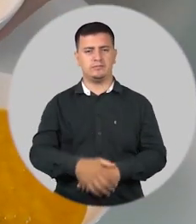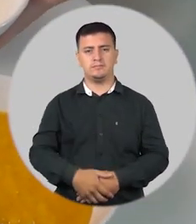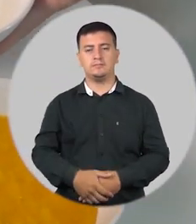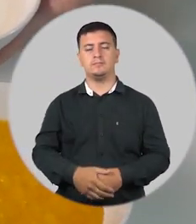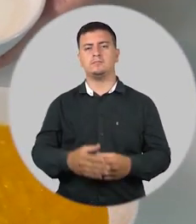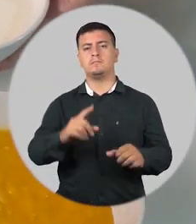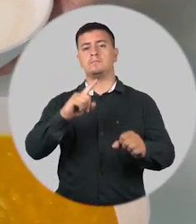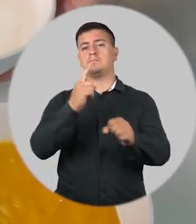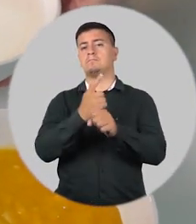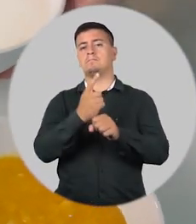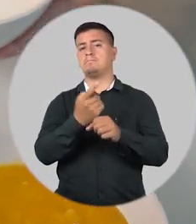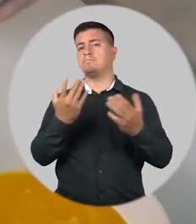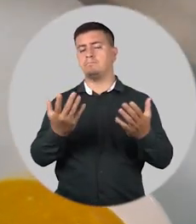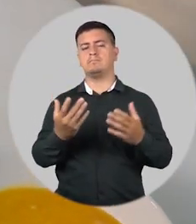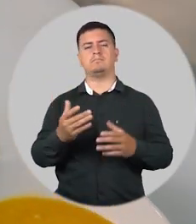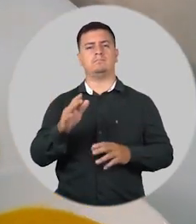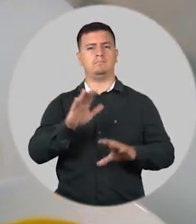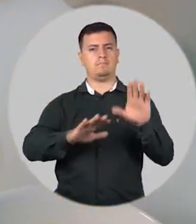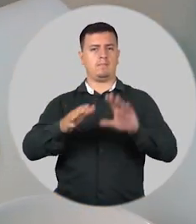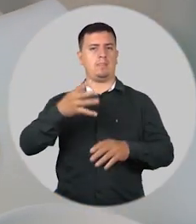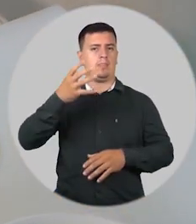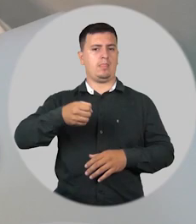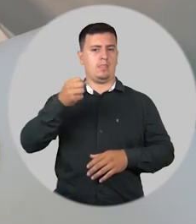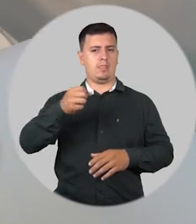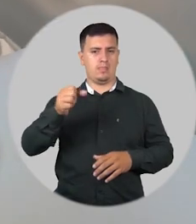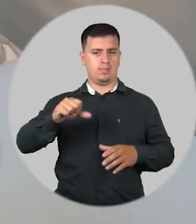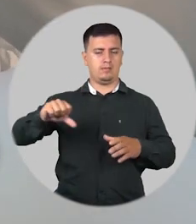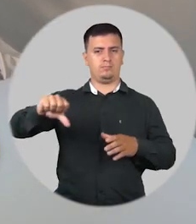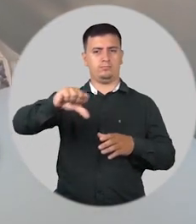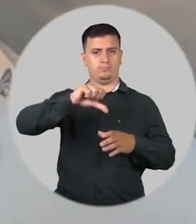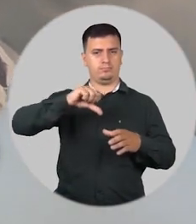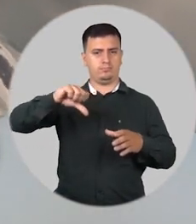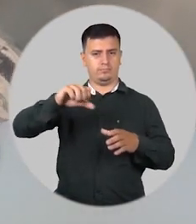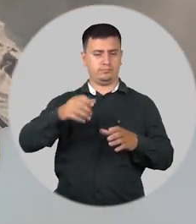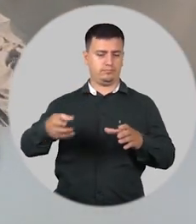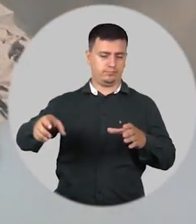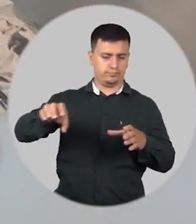de hacer. Para eso tenemos que colocar leche,